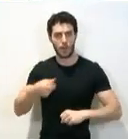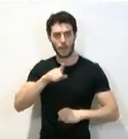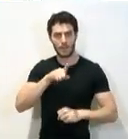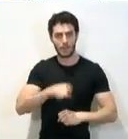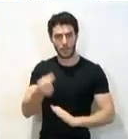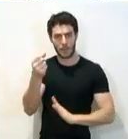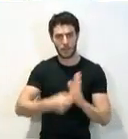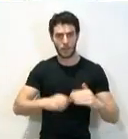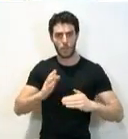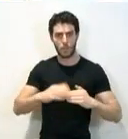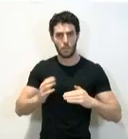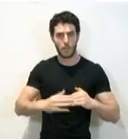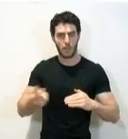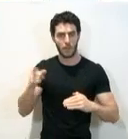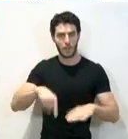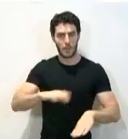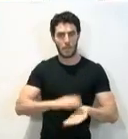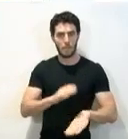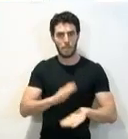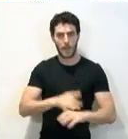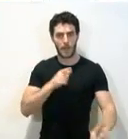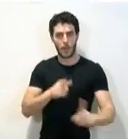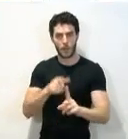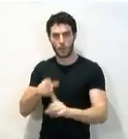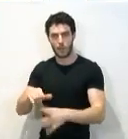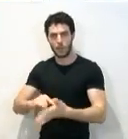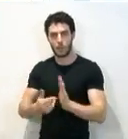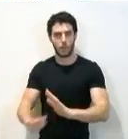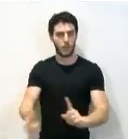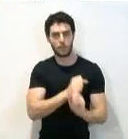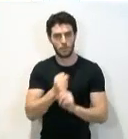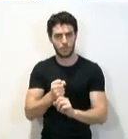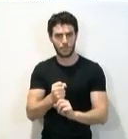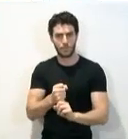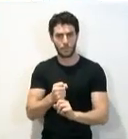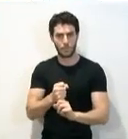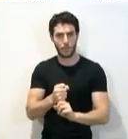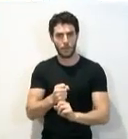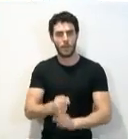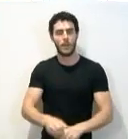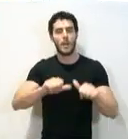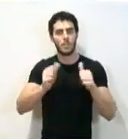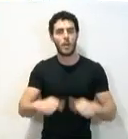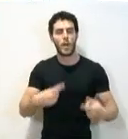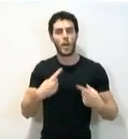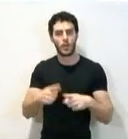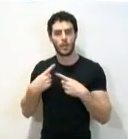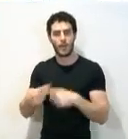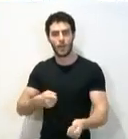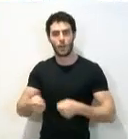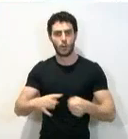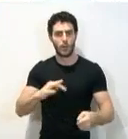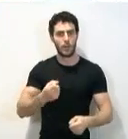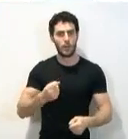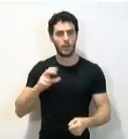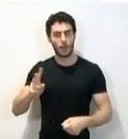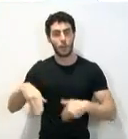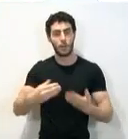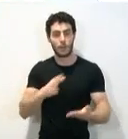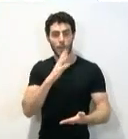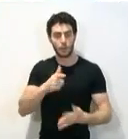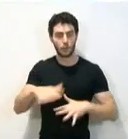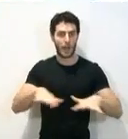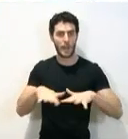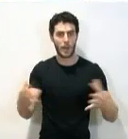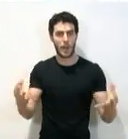requisitos mínimos también para lograr los objetivos del proyecto. Hay distintos modelos de control del TAO y, por tanto, se deben tomar acciones